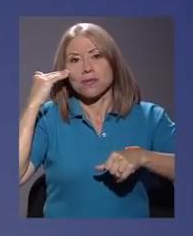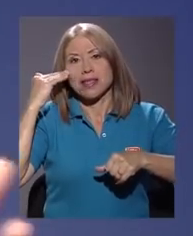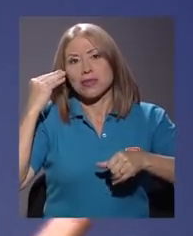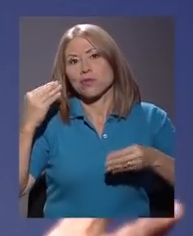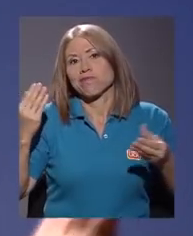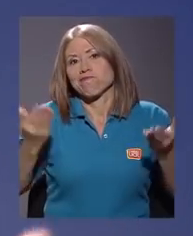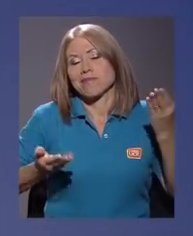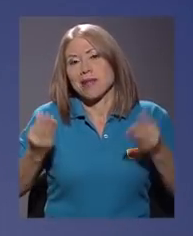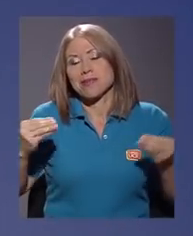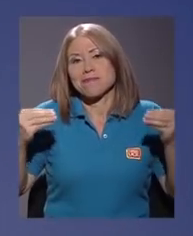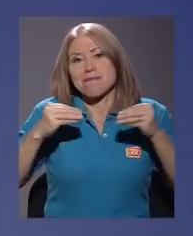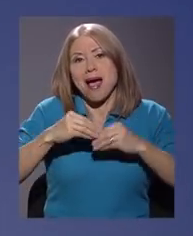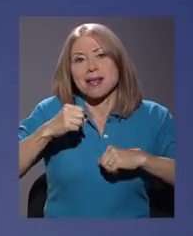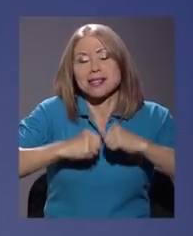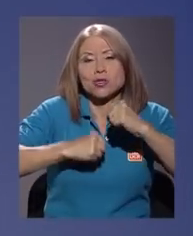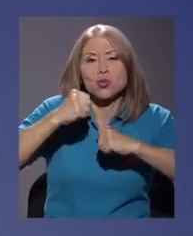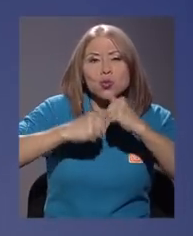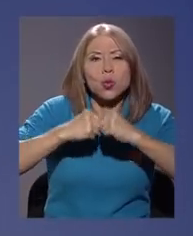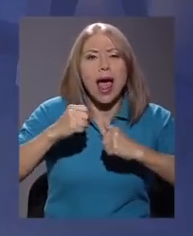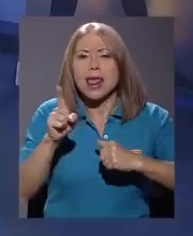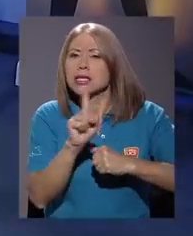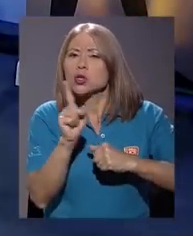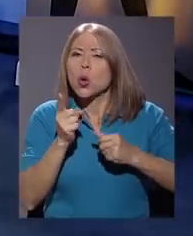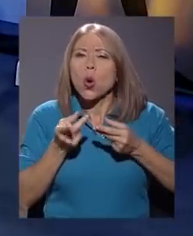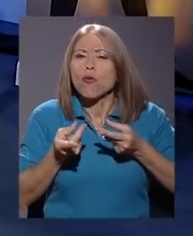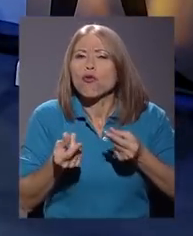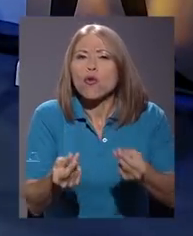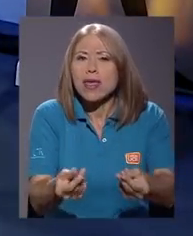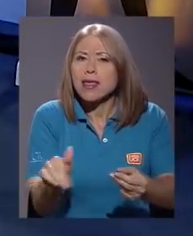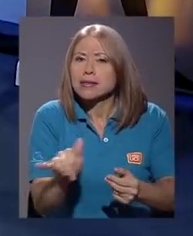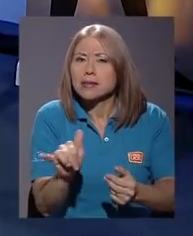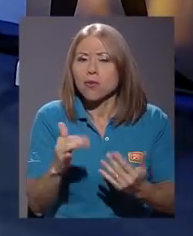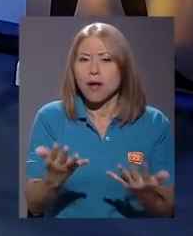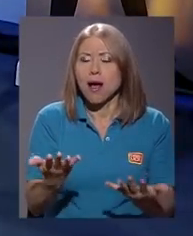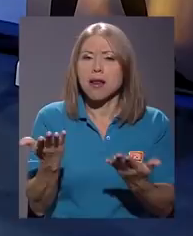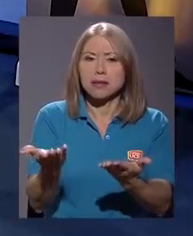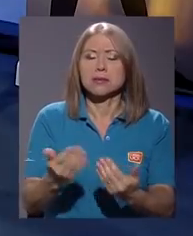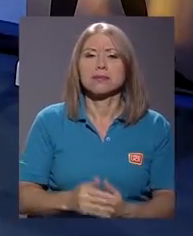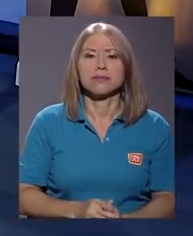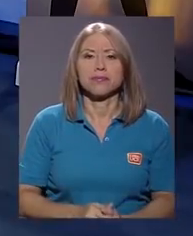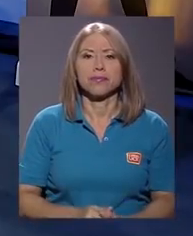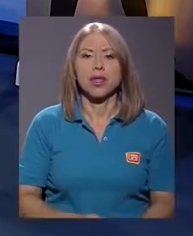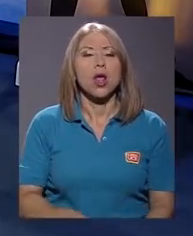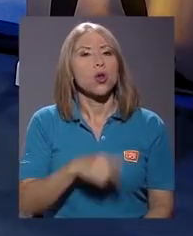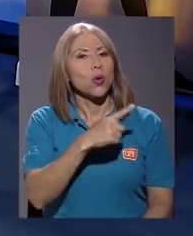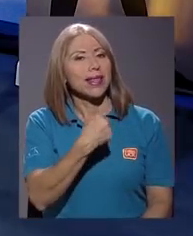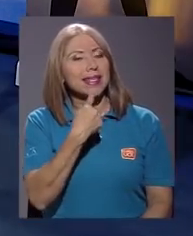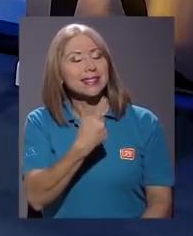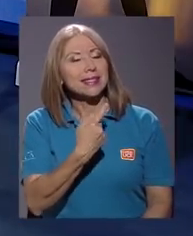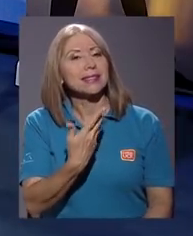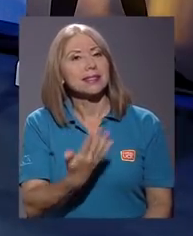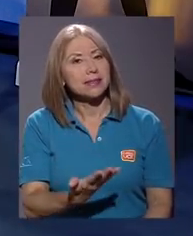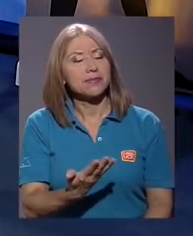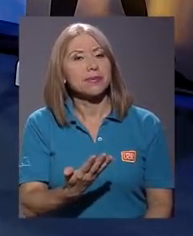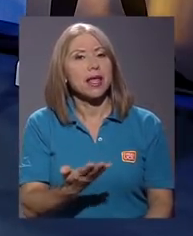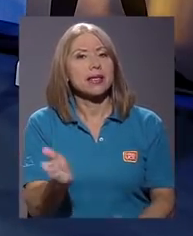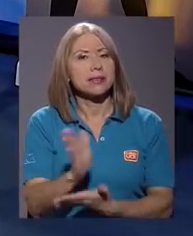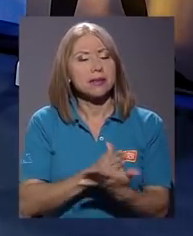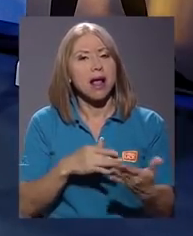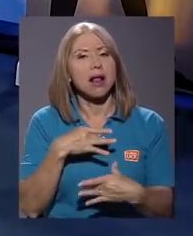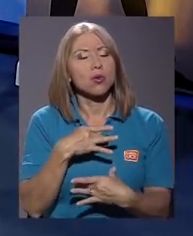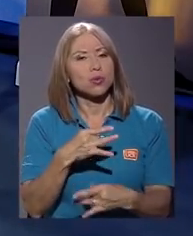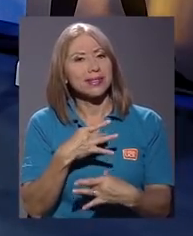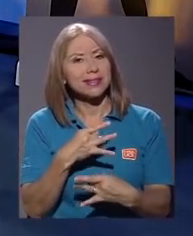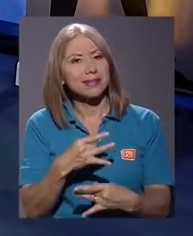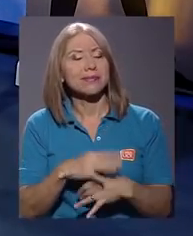más estructuradas o menos fluidas eem Bueno eso es eso que que decís ahora César es algo muy interesante